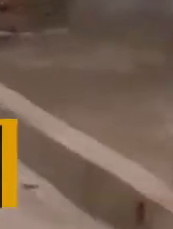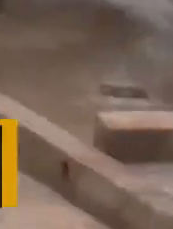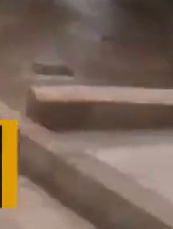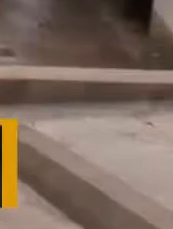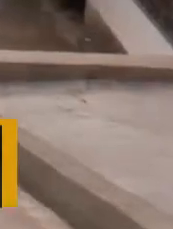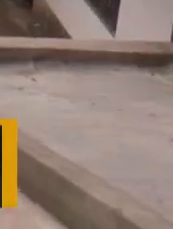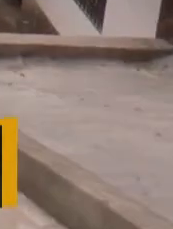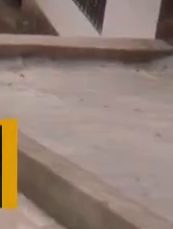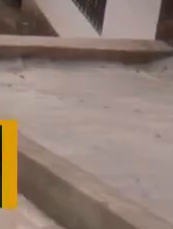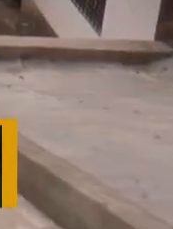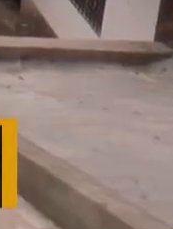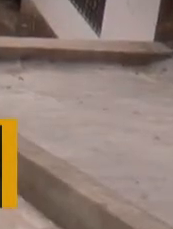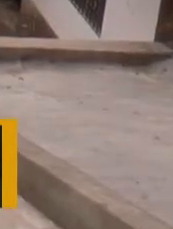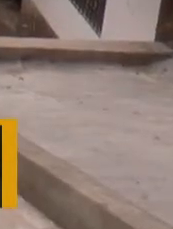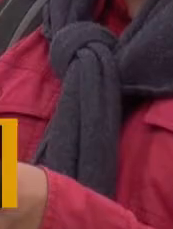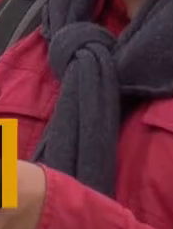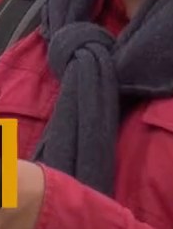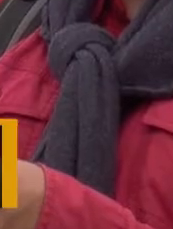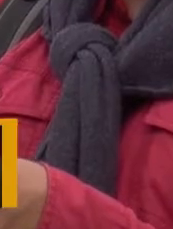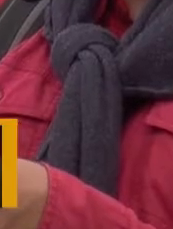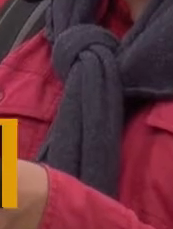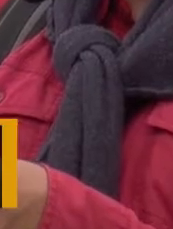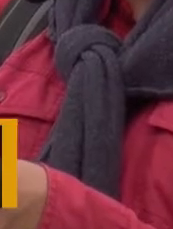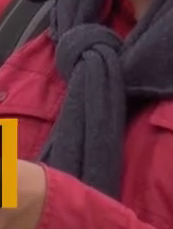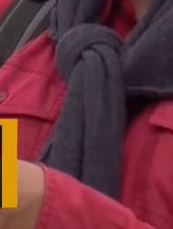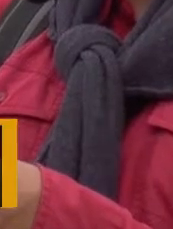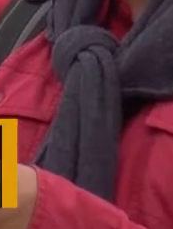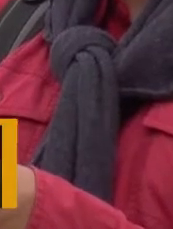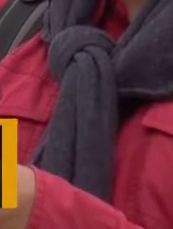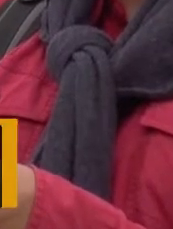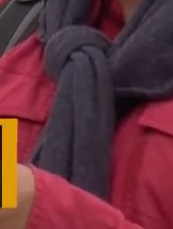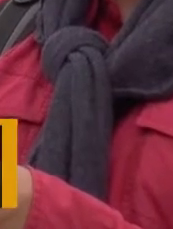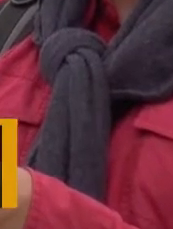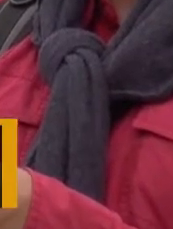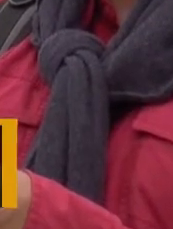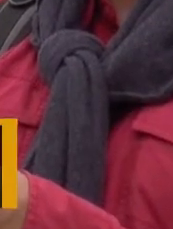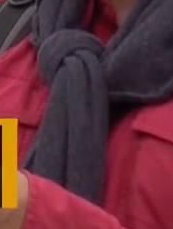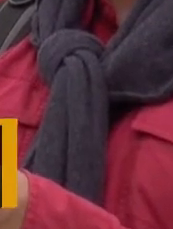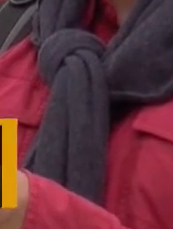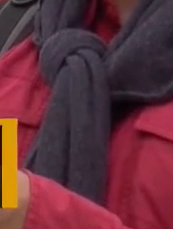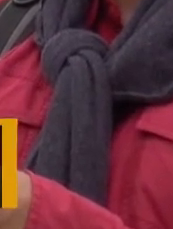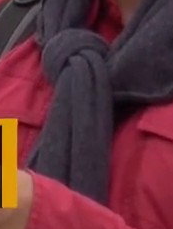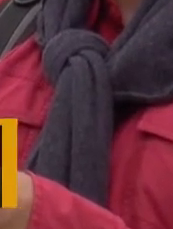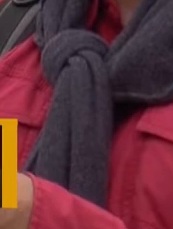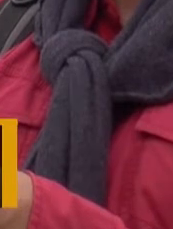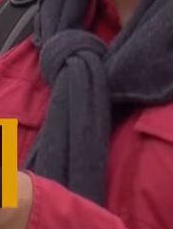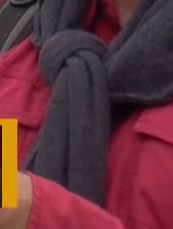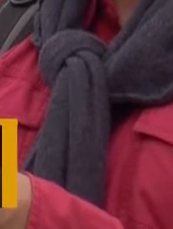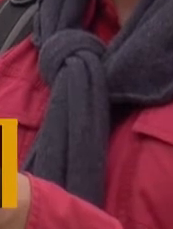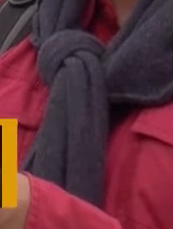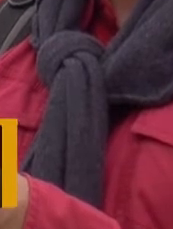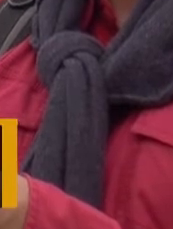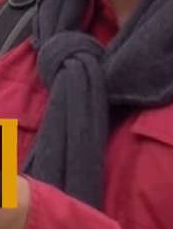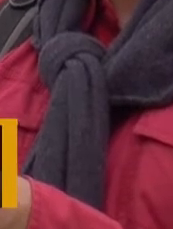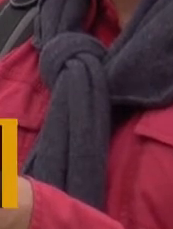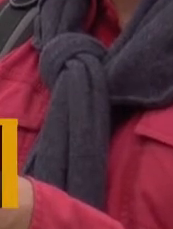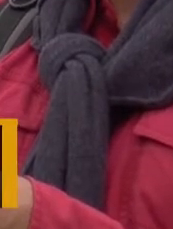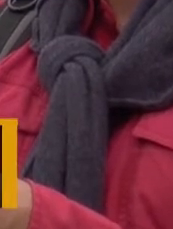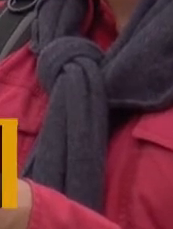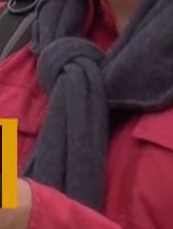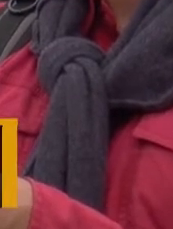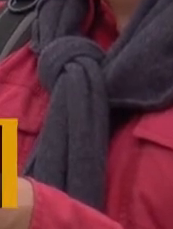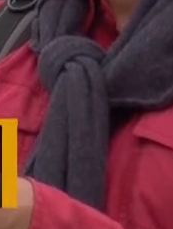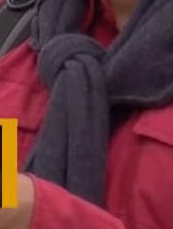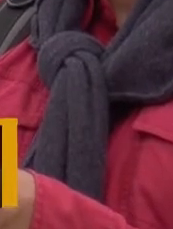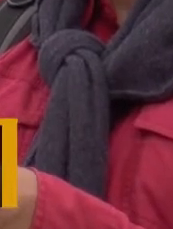El Progreso. Se ha ido recuperando, por eso nos interesa hacer la presencia del Estado. Tenemos ahí también